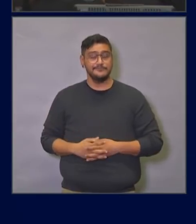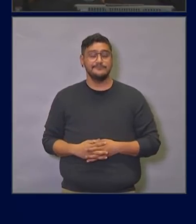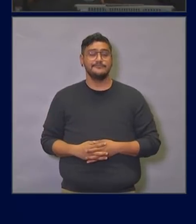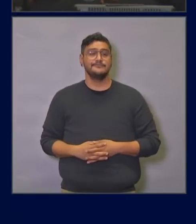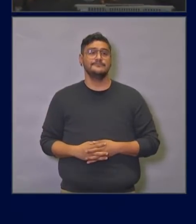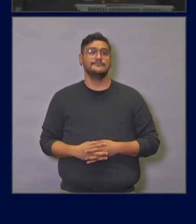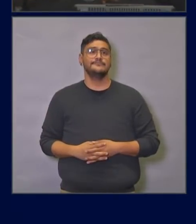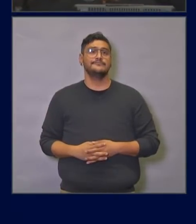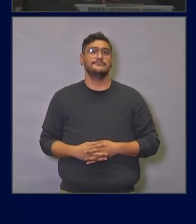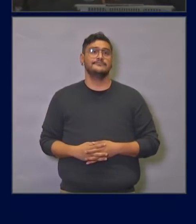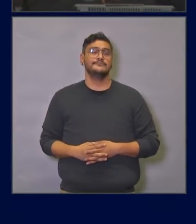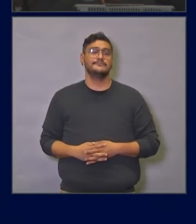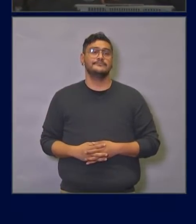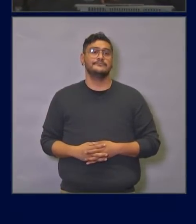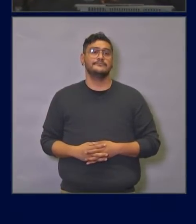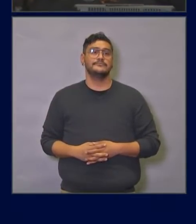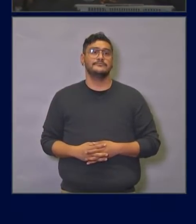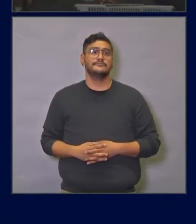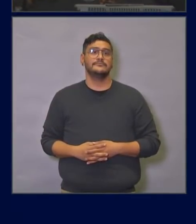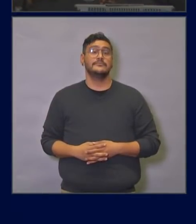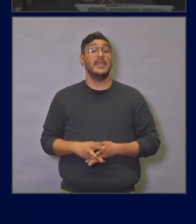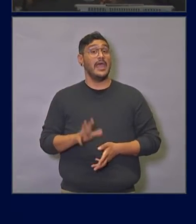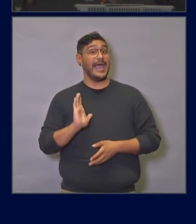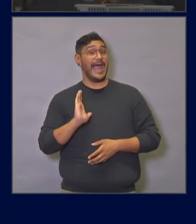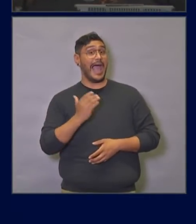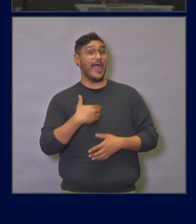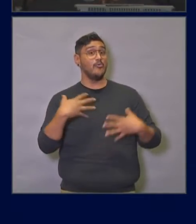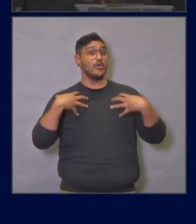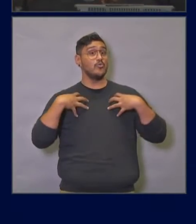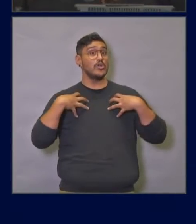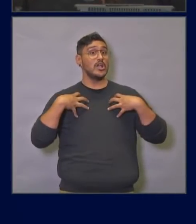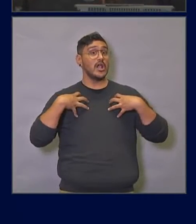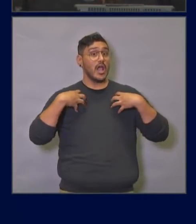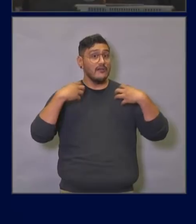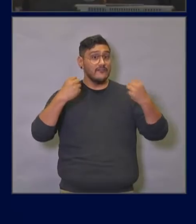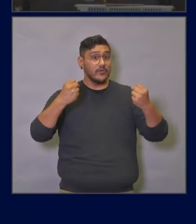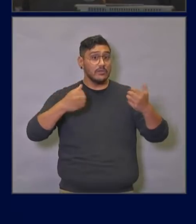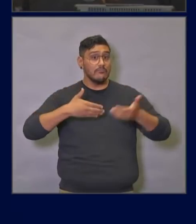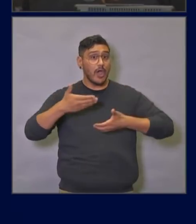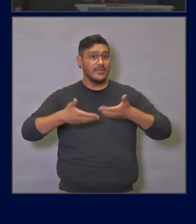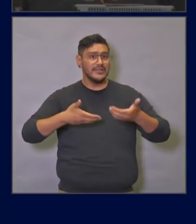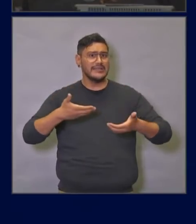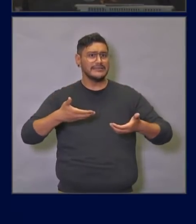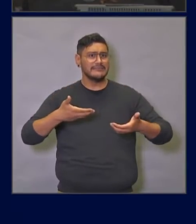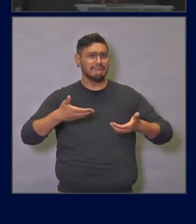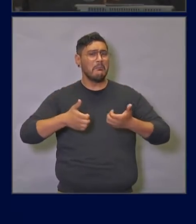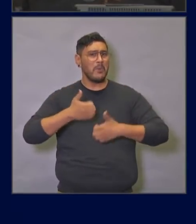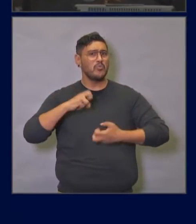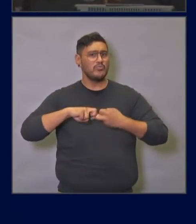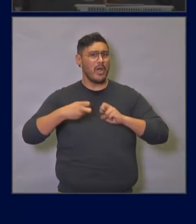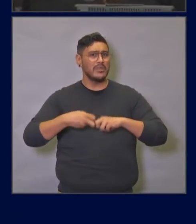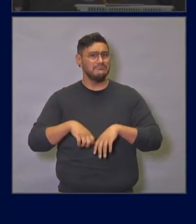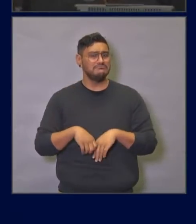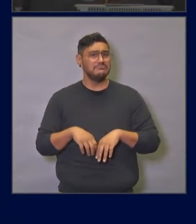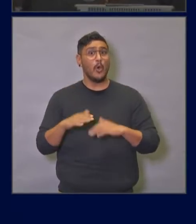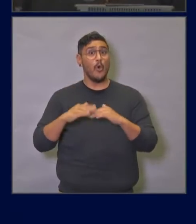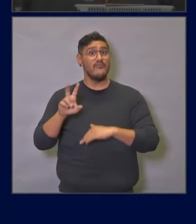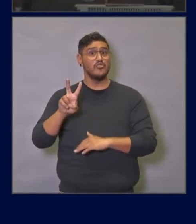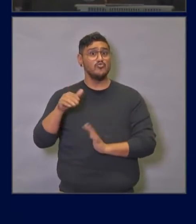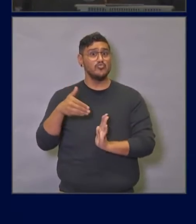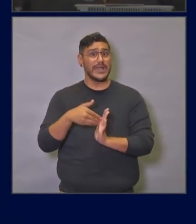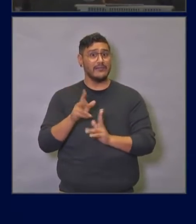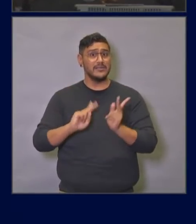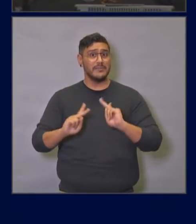Esta es nuestra métrica de recuperación más problemática en este momento. Más de 2,000 personas